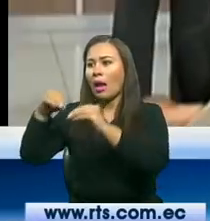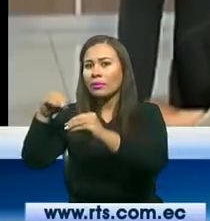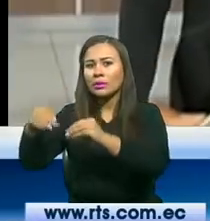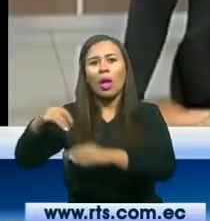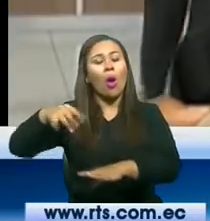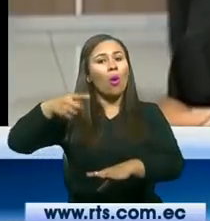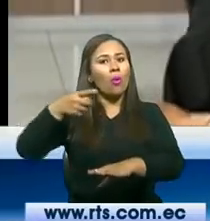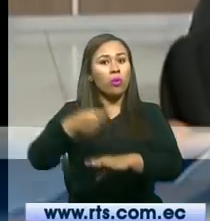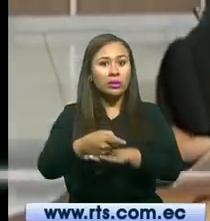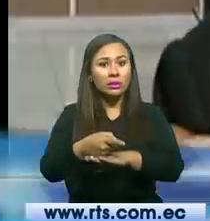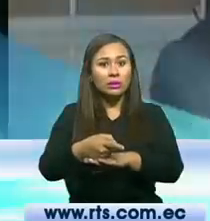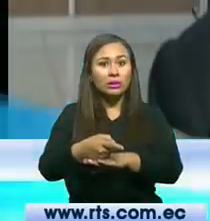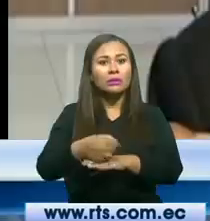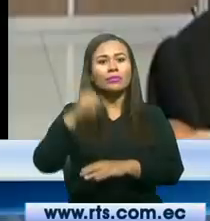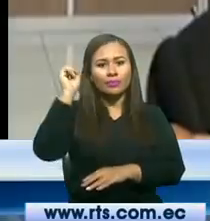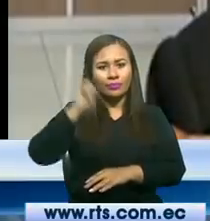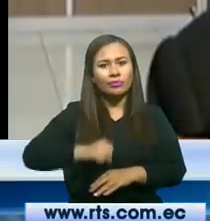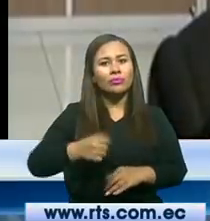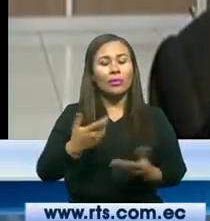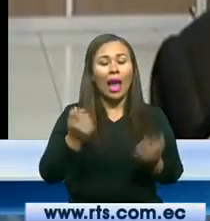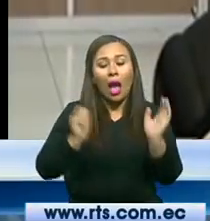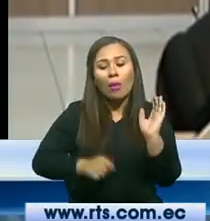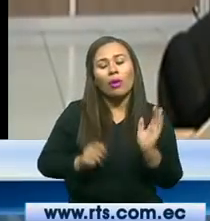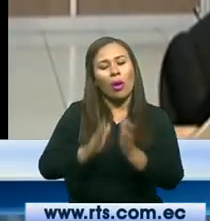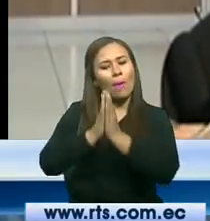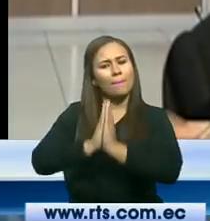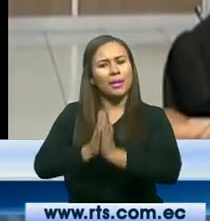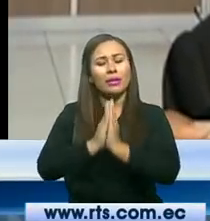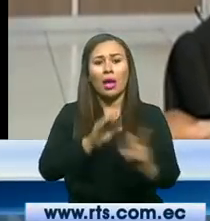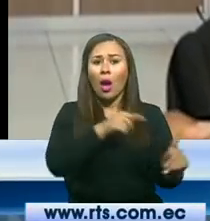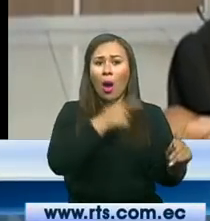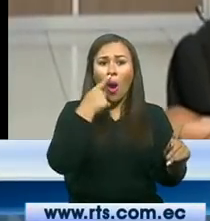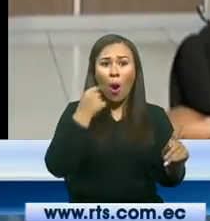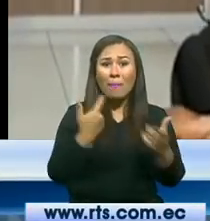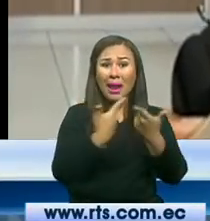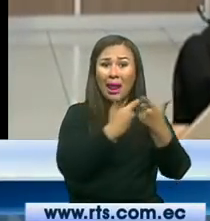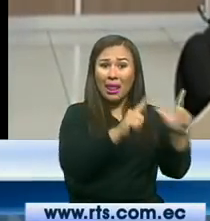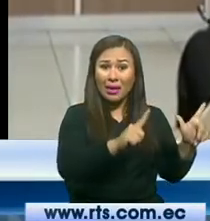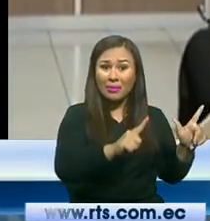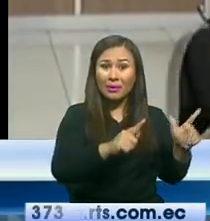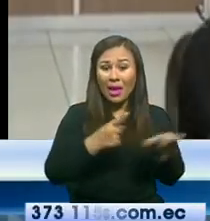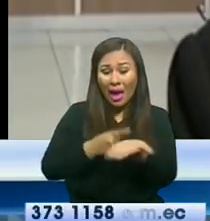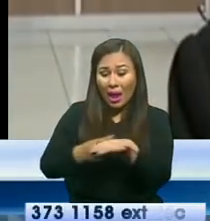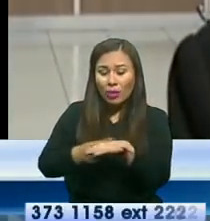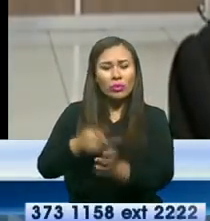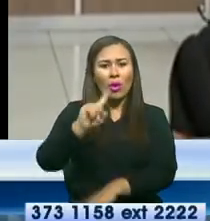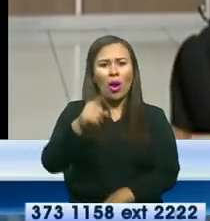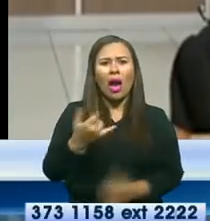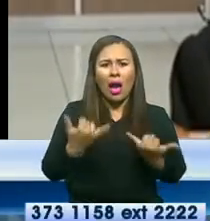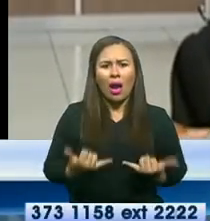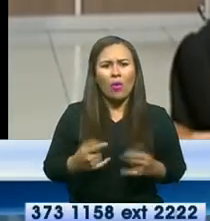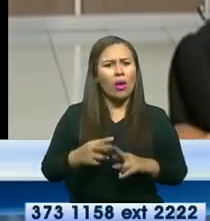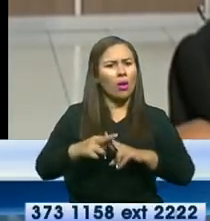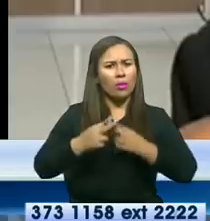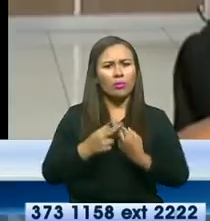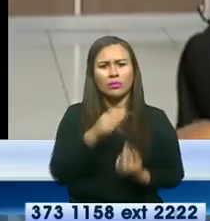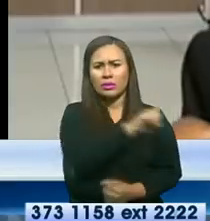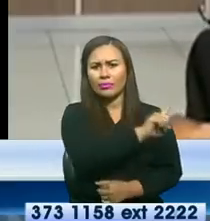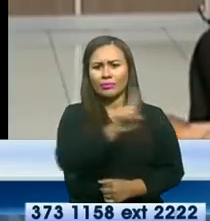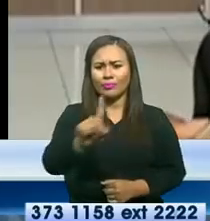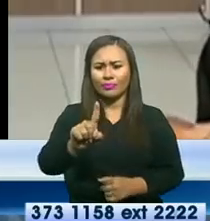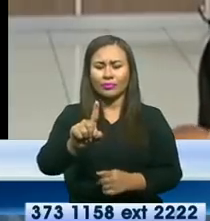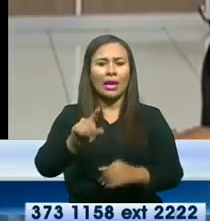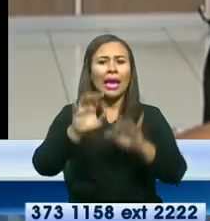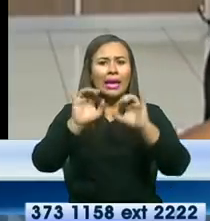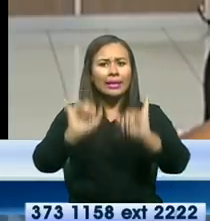abogado defensor argumentó y presentó los justificativos, en primer lugar, de ser un hombre de tercera edad,